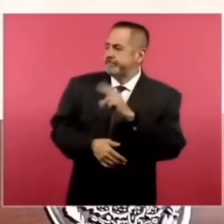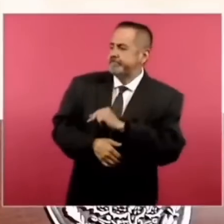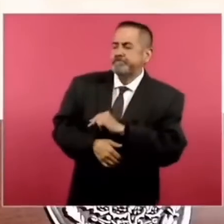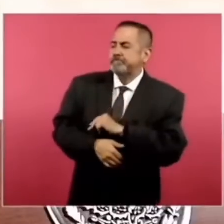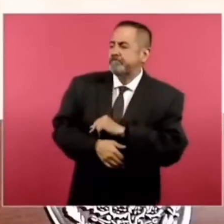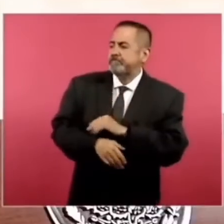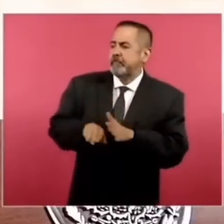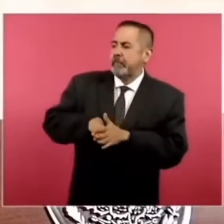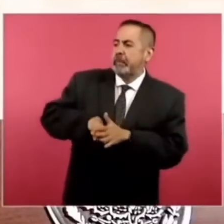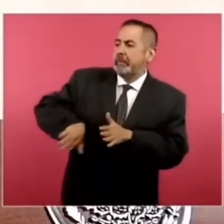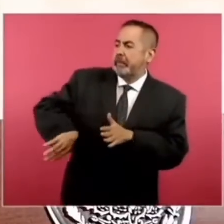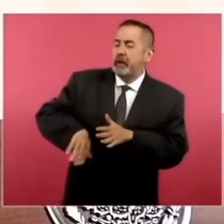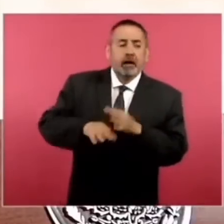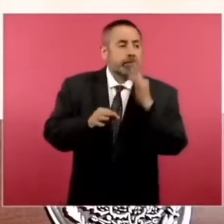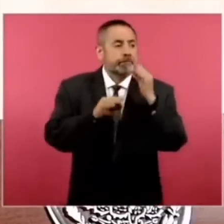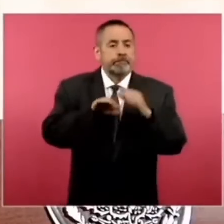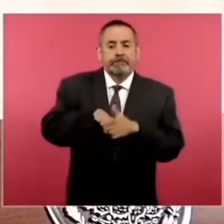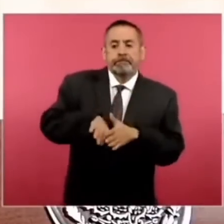nuestras propuestas?